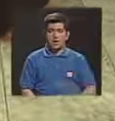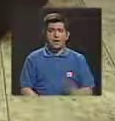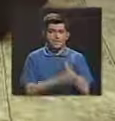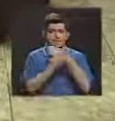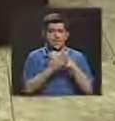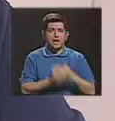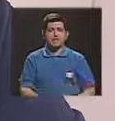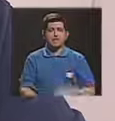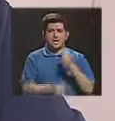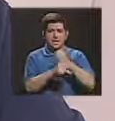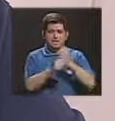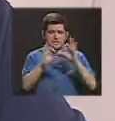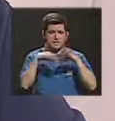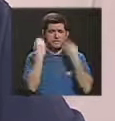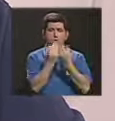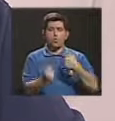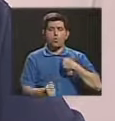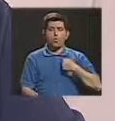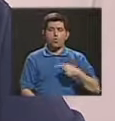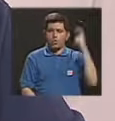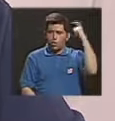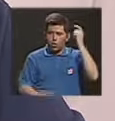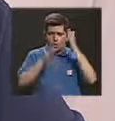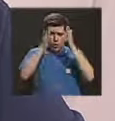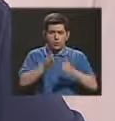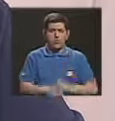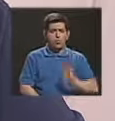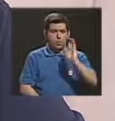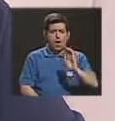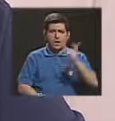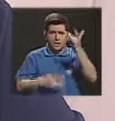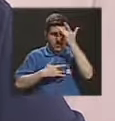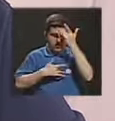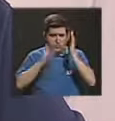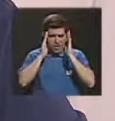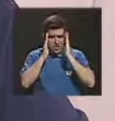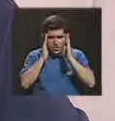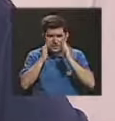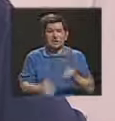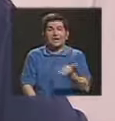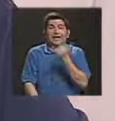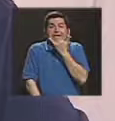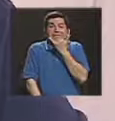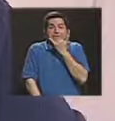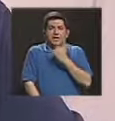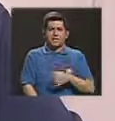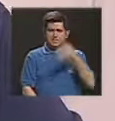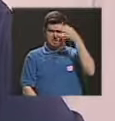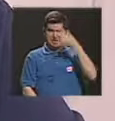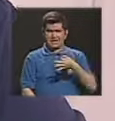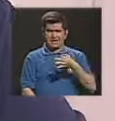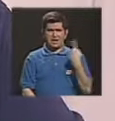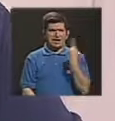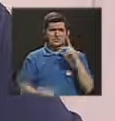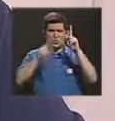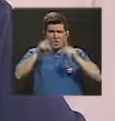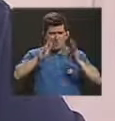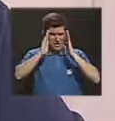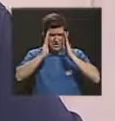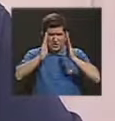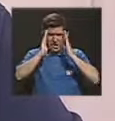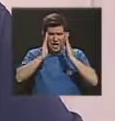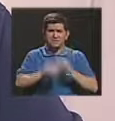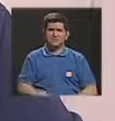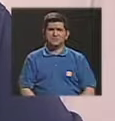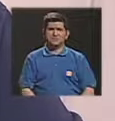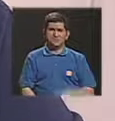familiar. Uno como neurólogo infantil está tratando a un niño enfermo, se equivoca si uno cree que el único paciente que uno